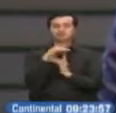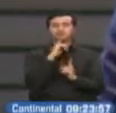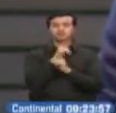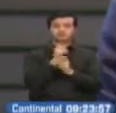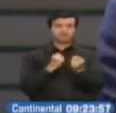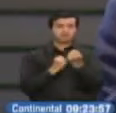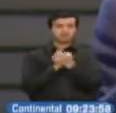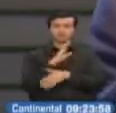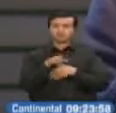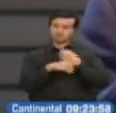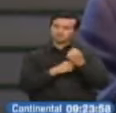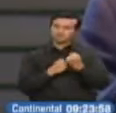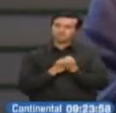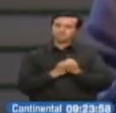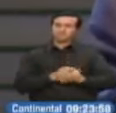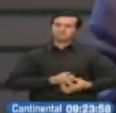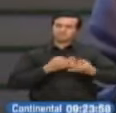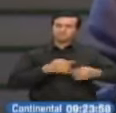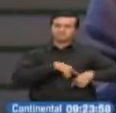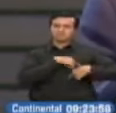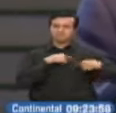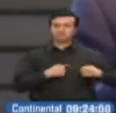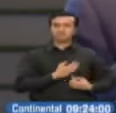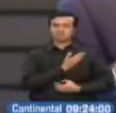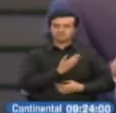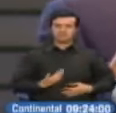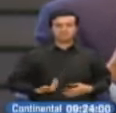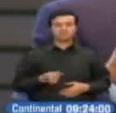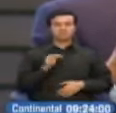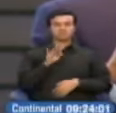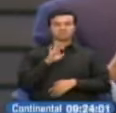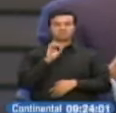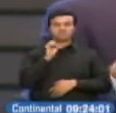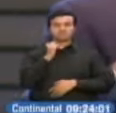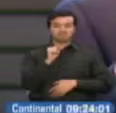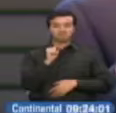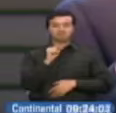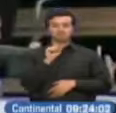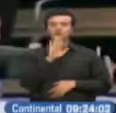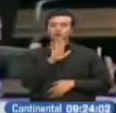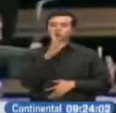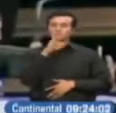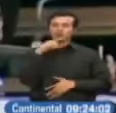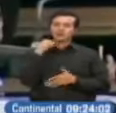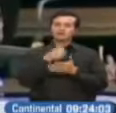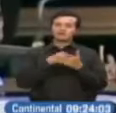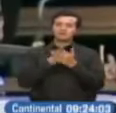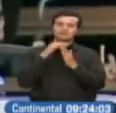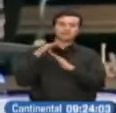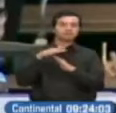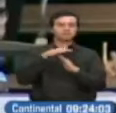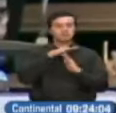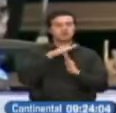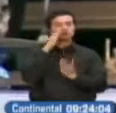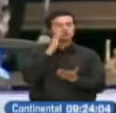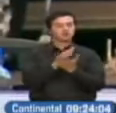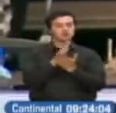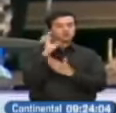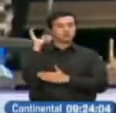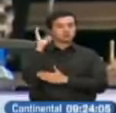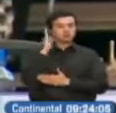apoyamos con todo nuestro corazón al presidente Juan Manuel Santos en la búsqueda de la paz definitiva para